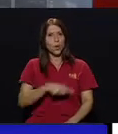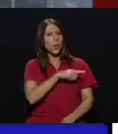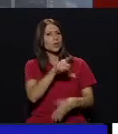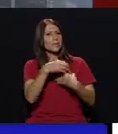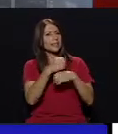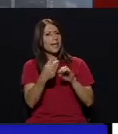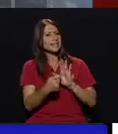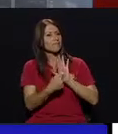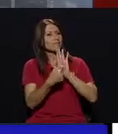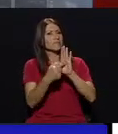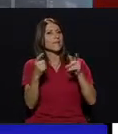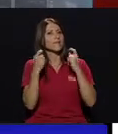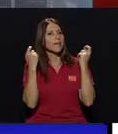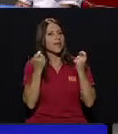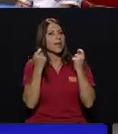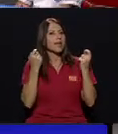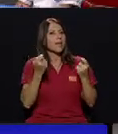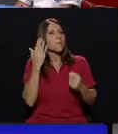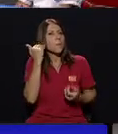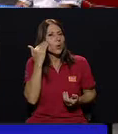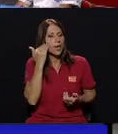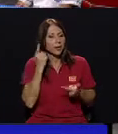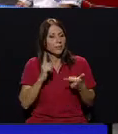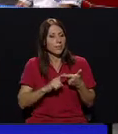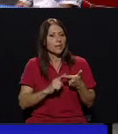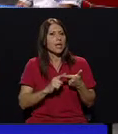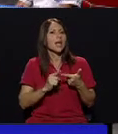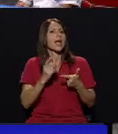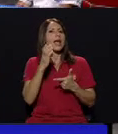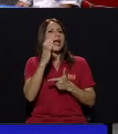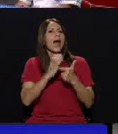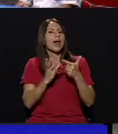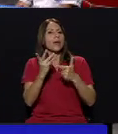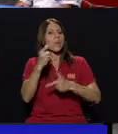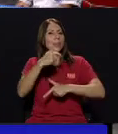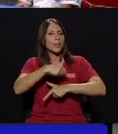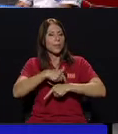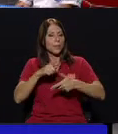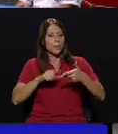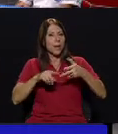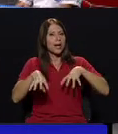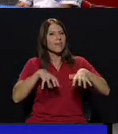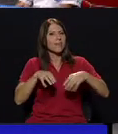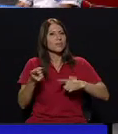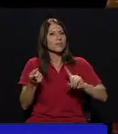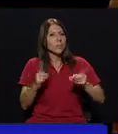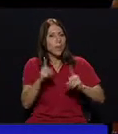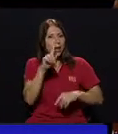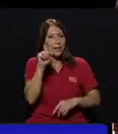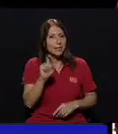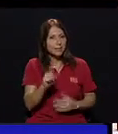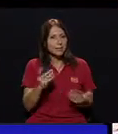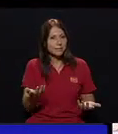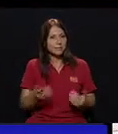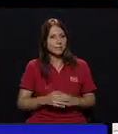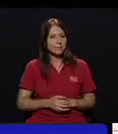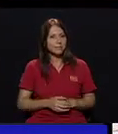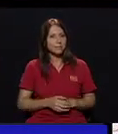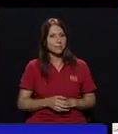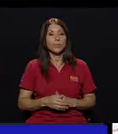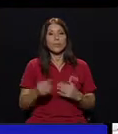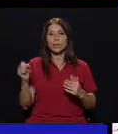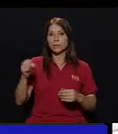tener? Sí, dentro de ese objetivo principal de contacto con el productor, digámoslo así, del